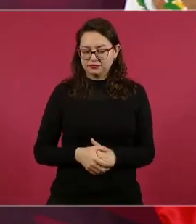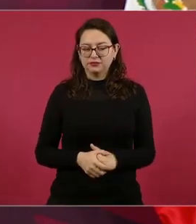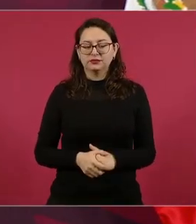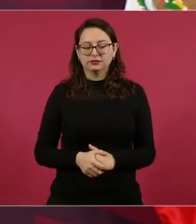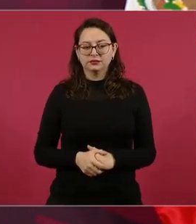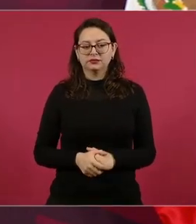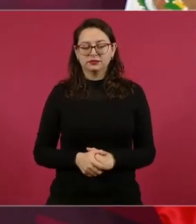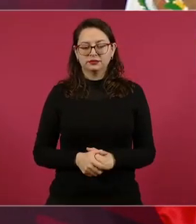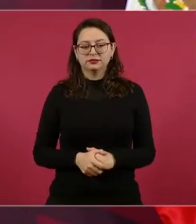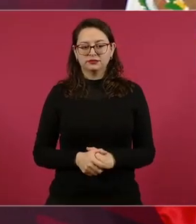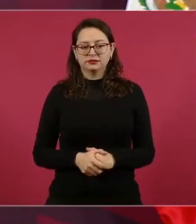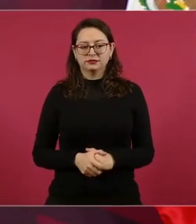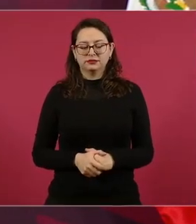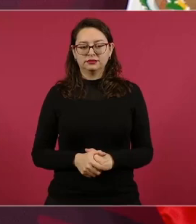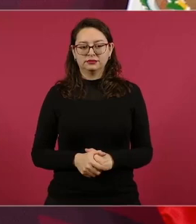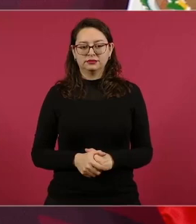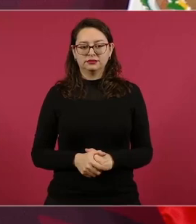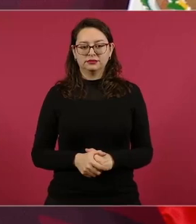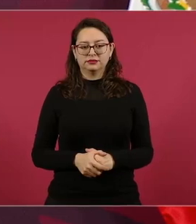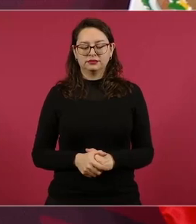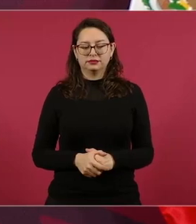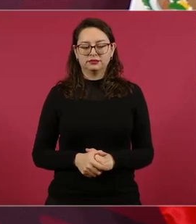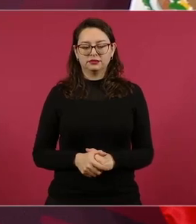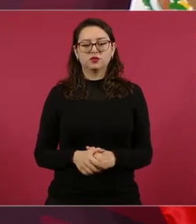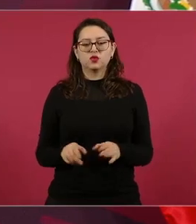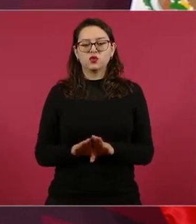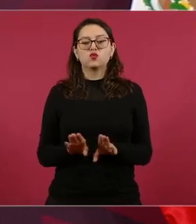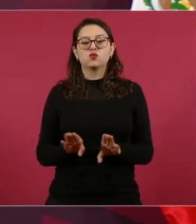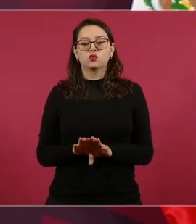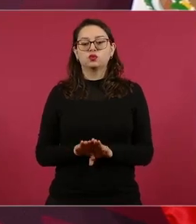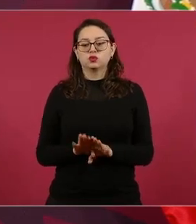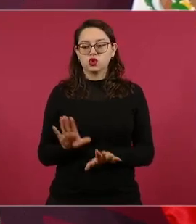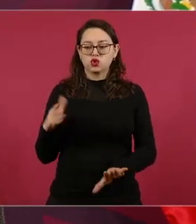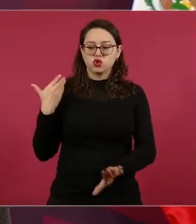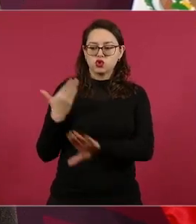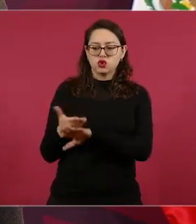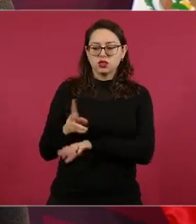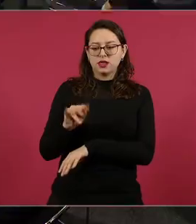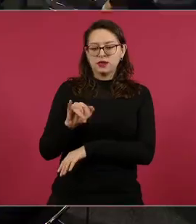a leer una versión sobre el asesinato de Villa.